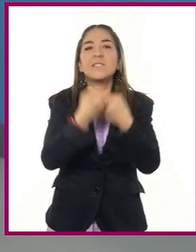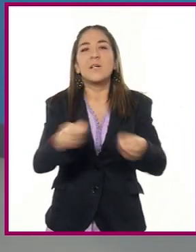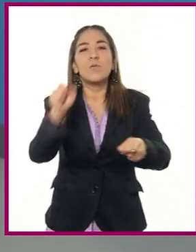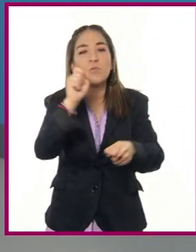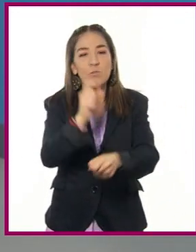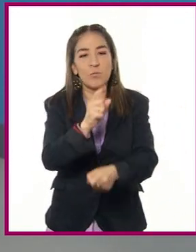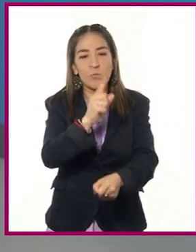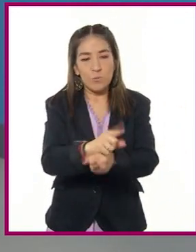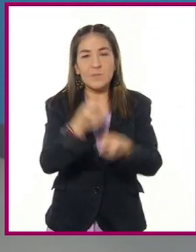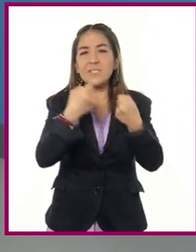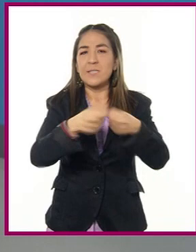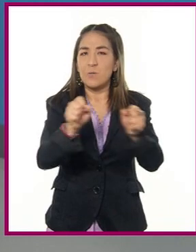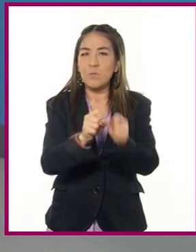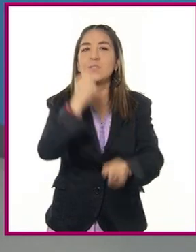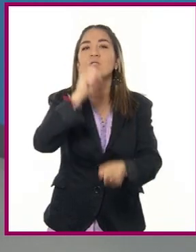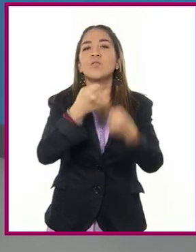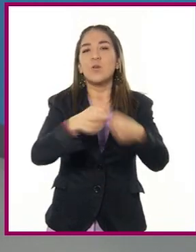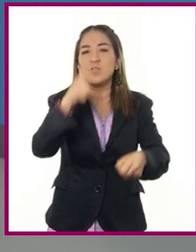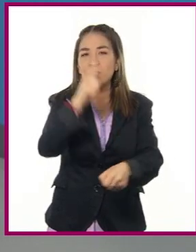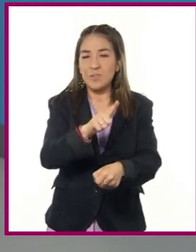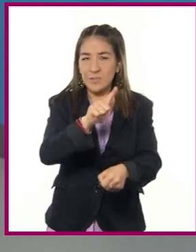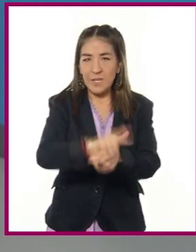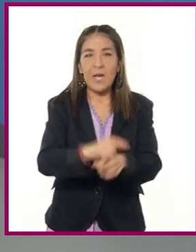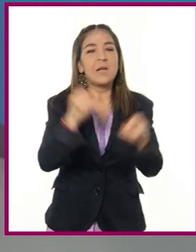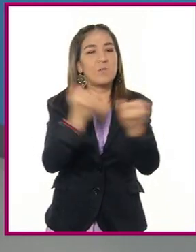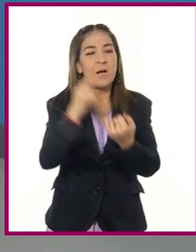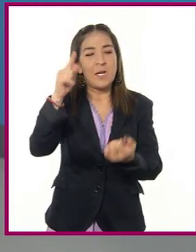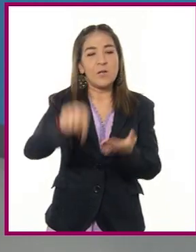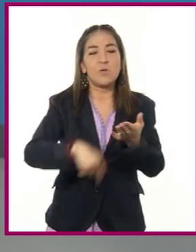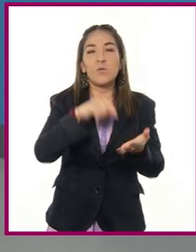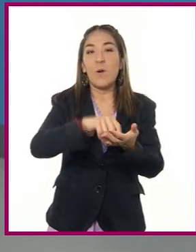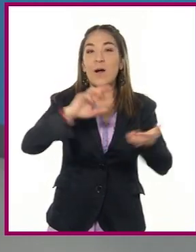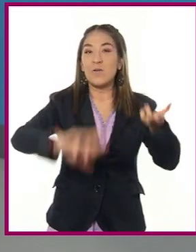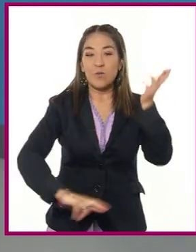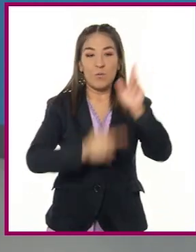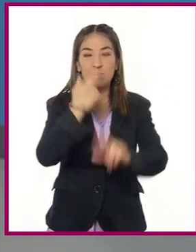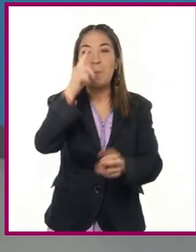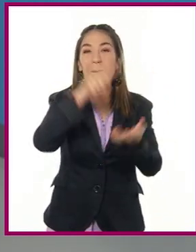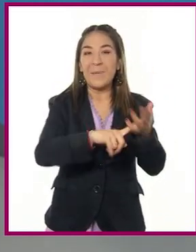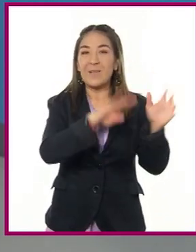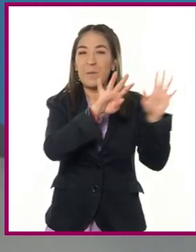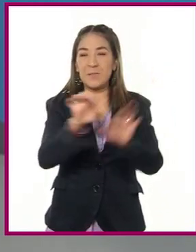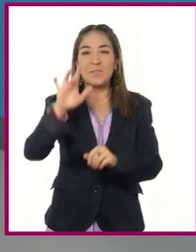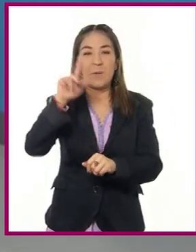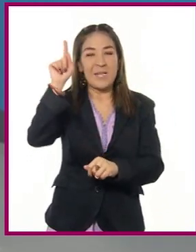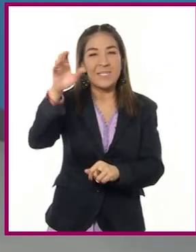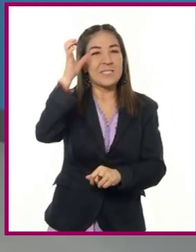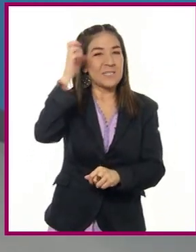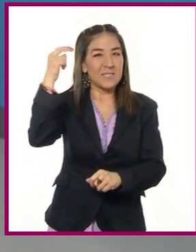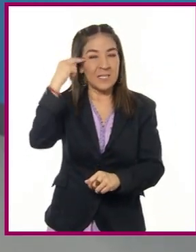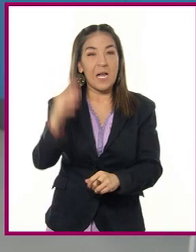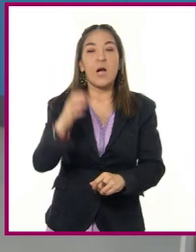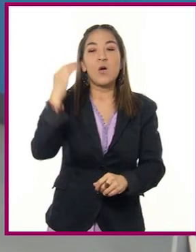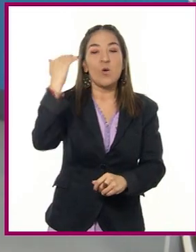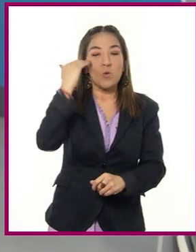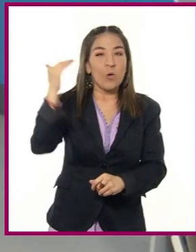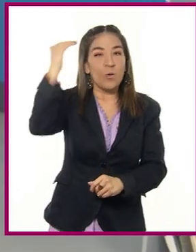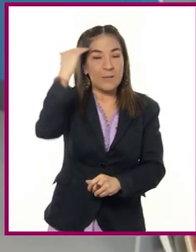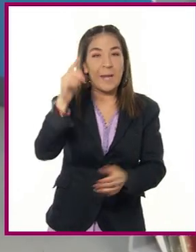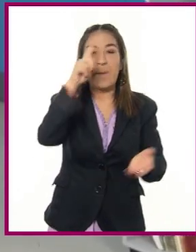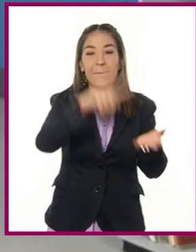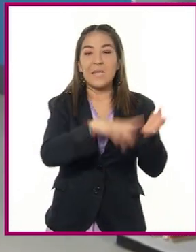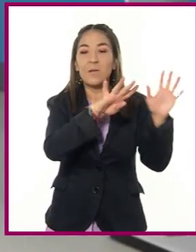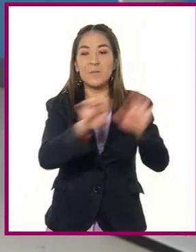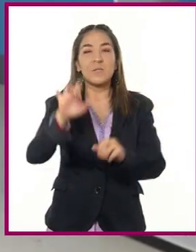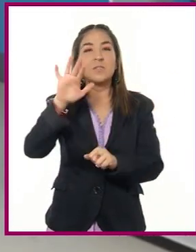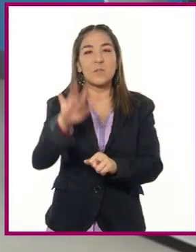políticas contracíclicas. Tras la Revolución China, 1950, la Guerra de Corea,